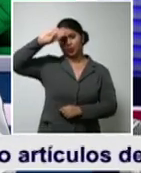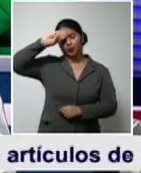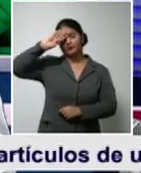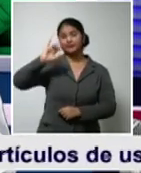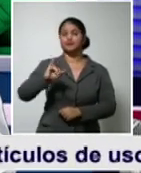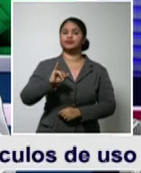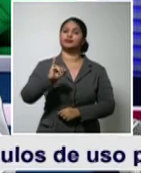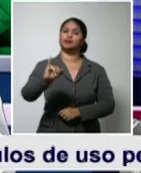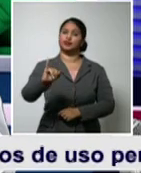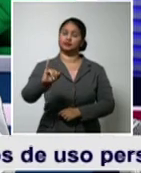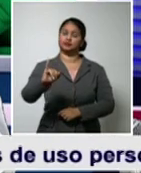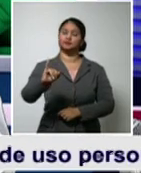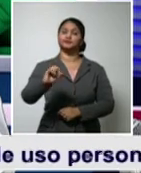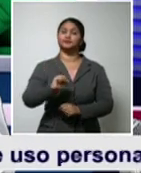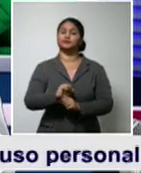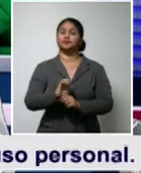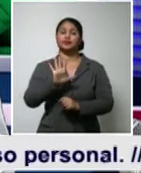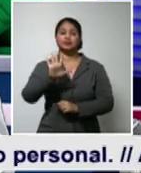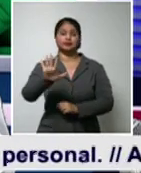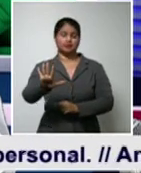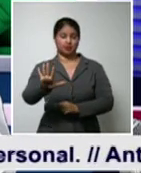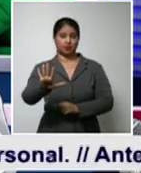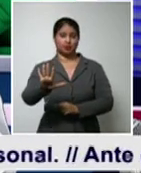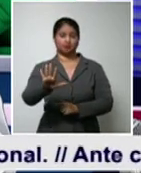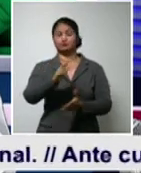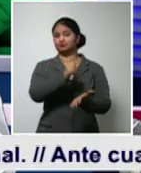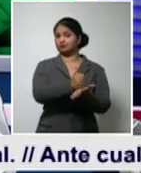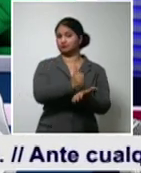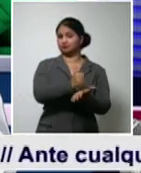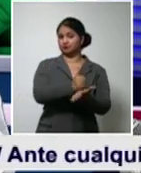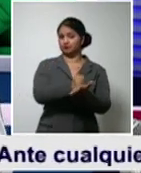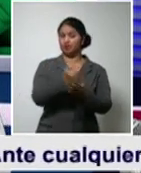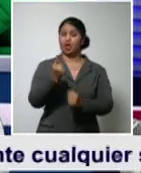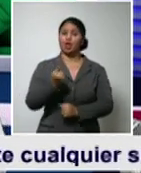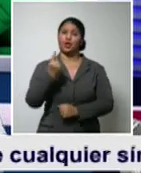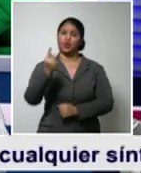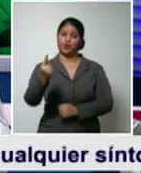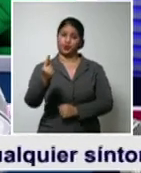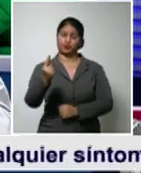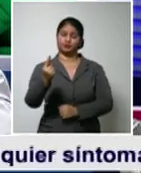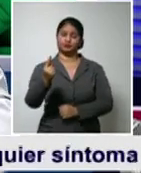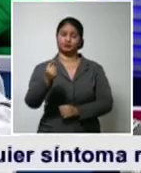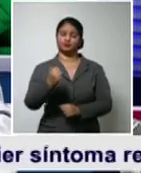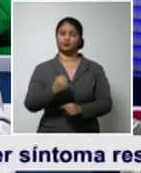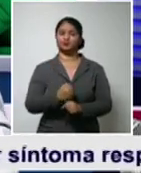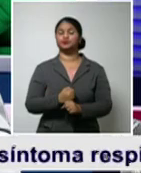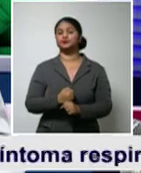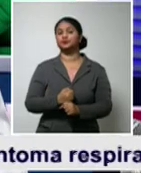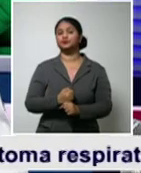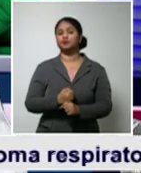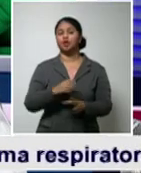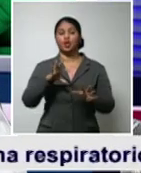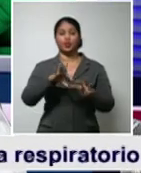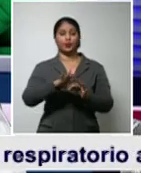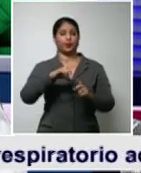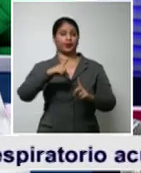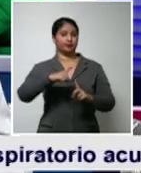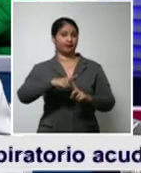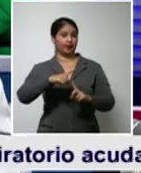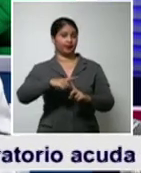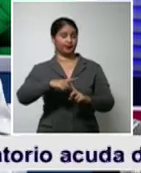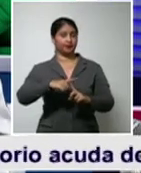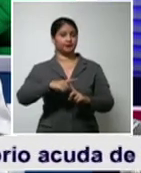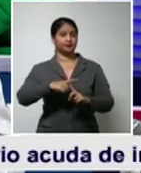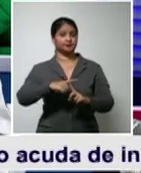casos importados, 5 del municipio Santiago y 1 de Palma Soriano. Y en Guantánamo se